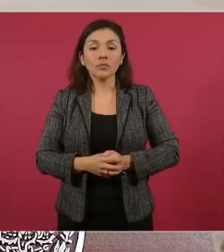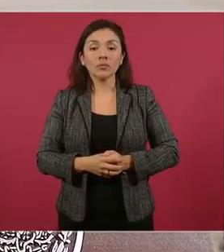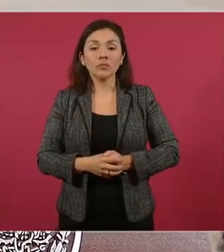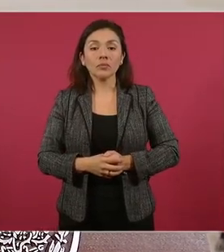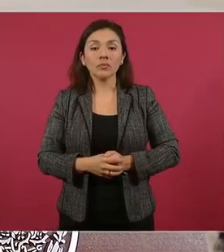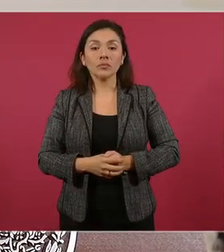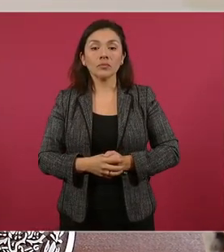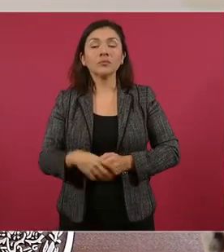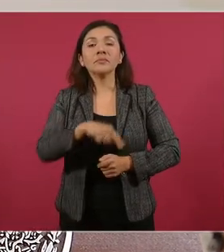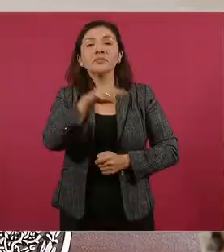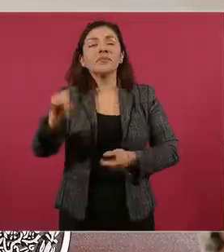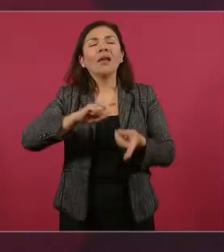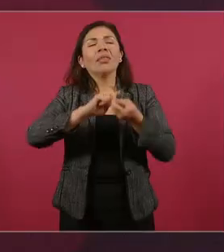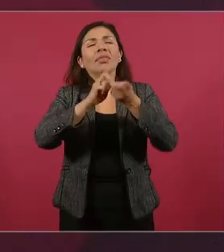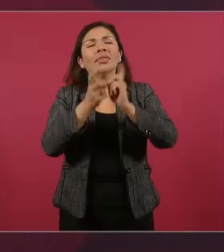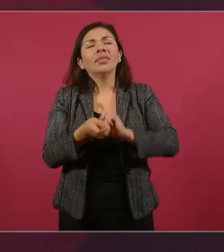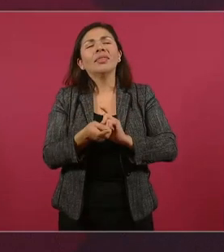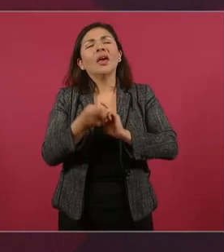no bostecemos.